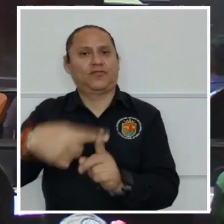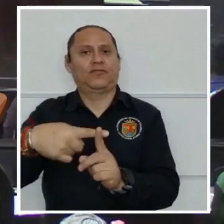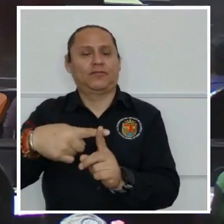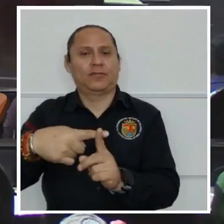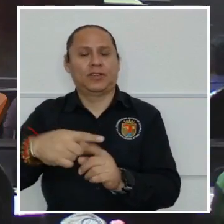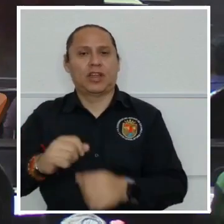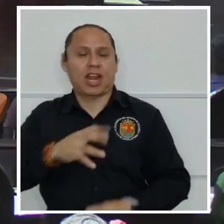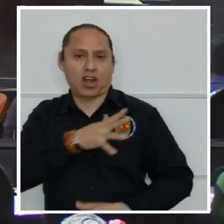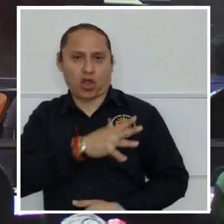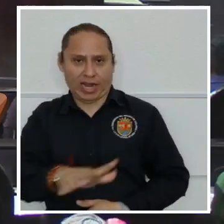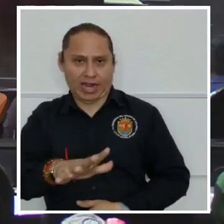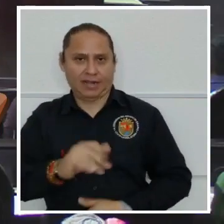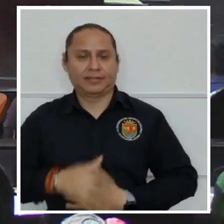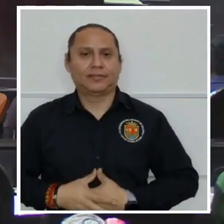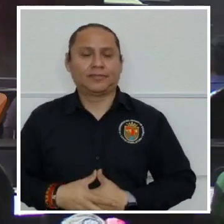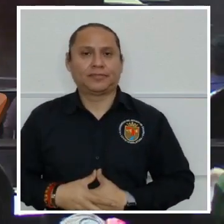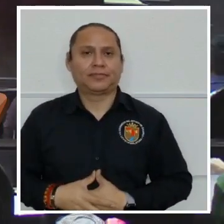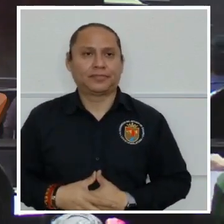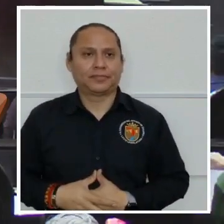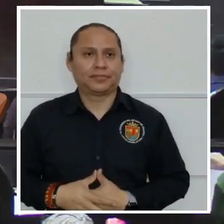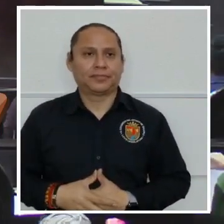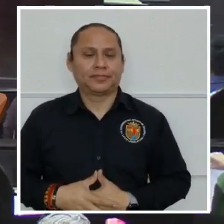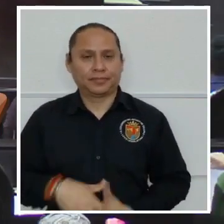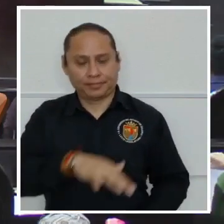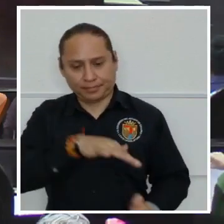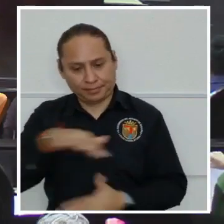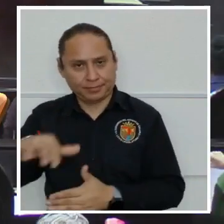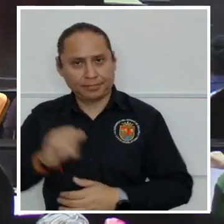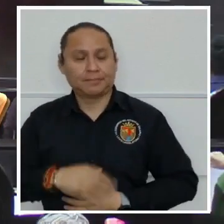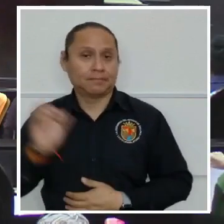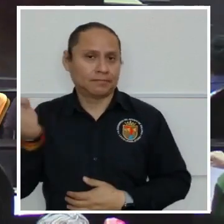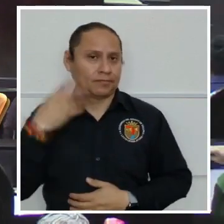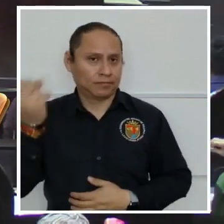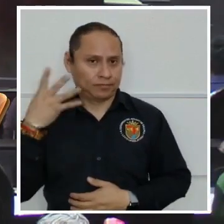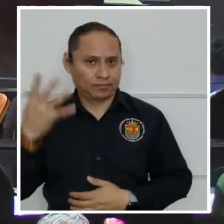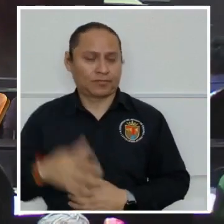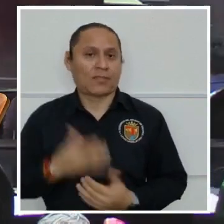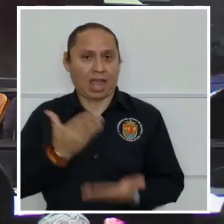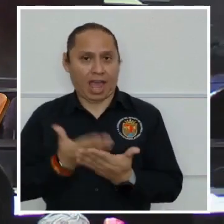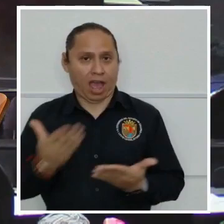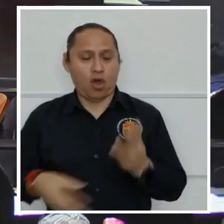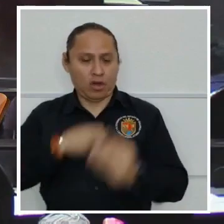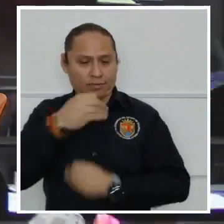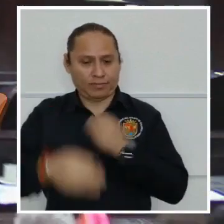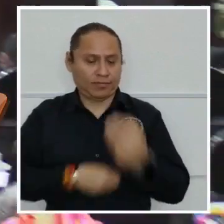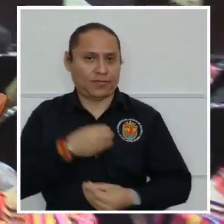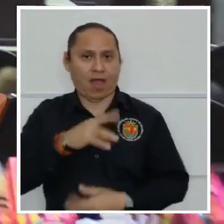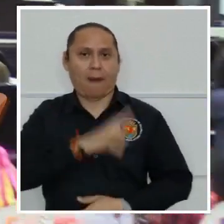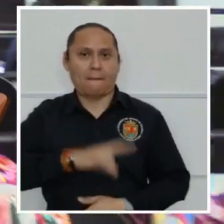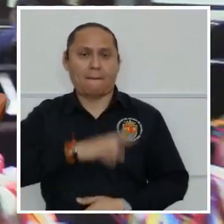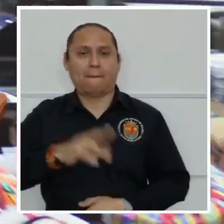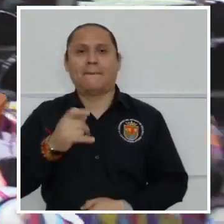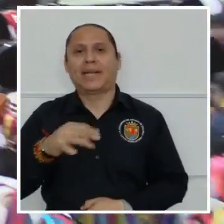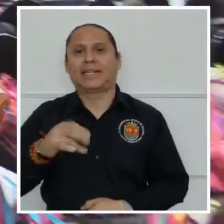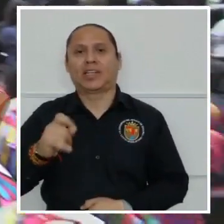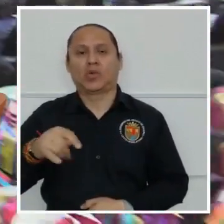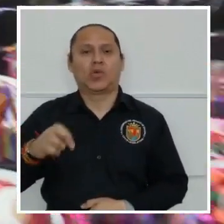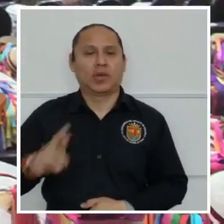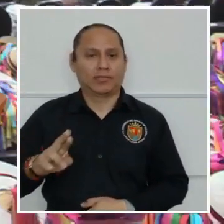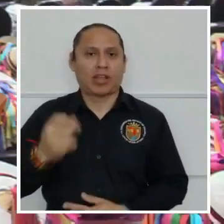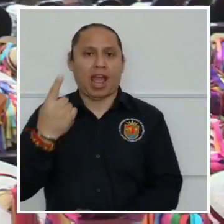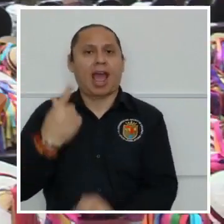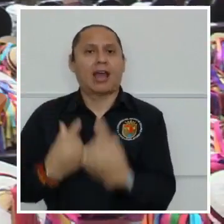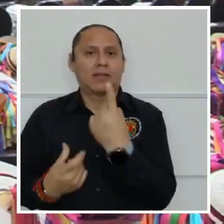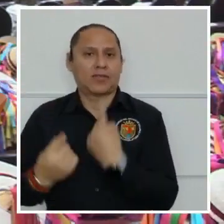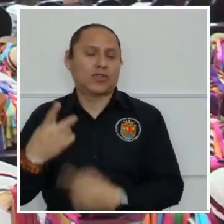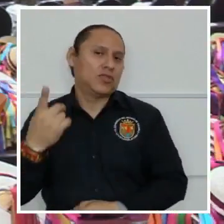favor. En lo general. Honorable Asamblea, va a discutirse el dictamen en lo particular. Si